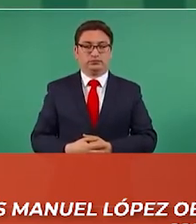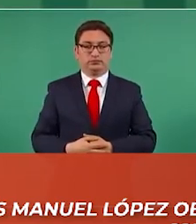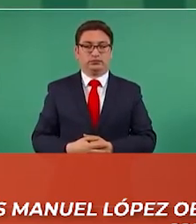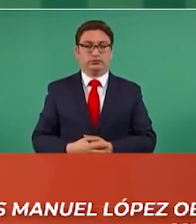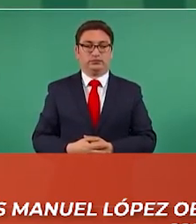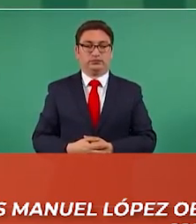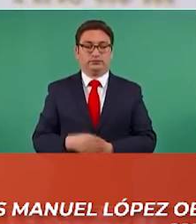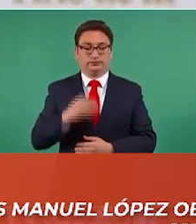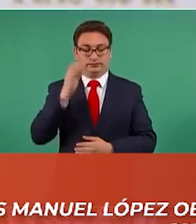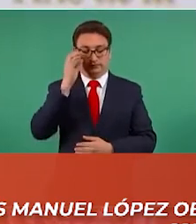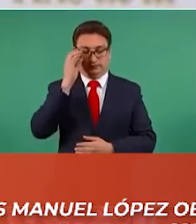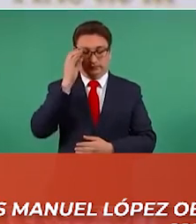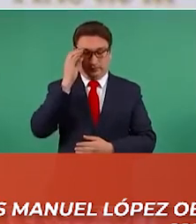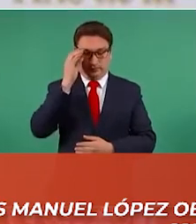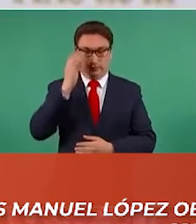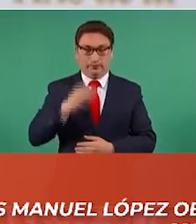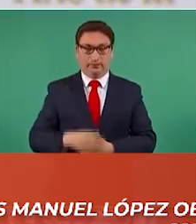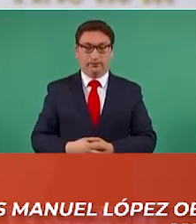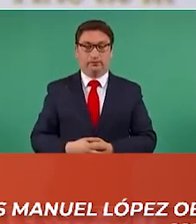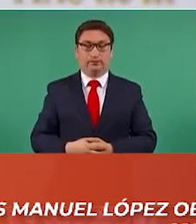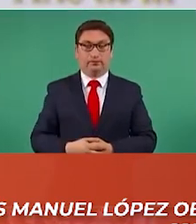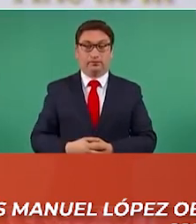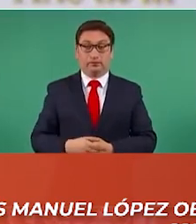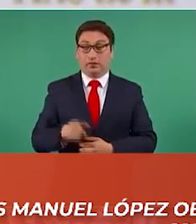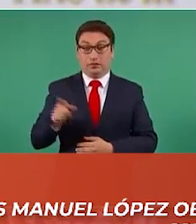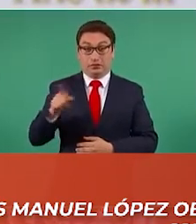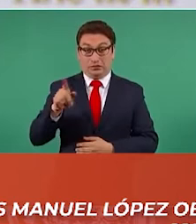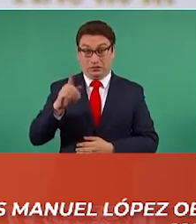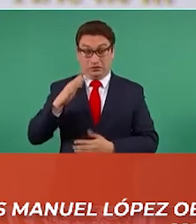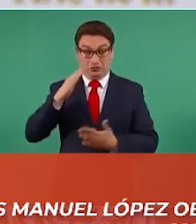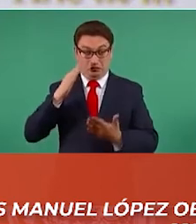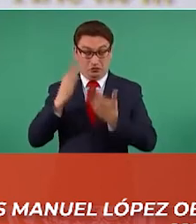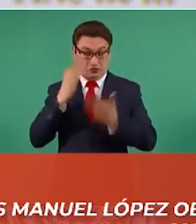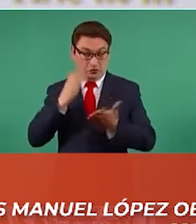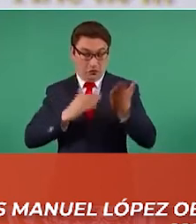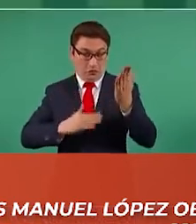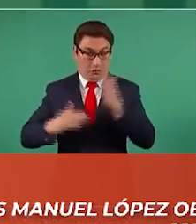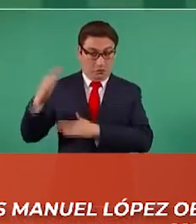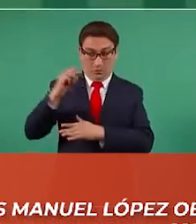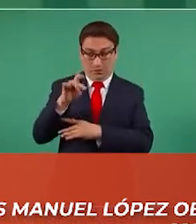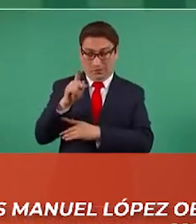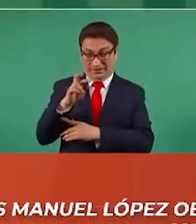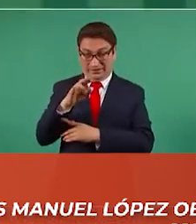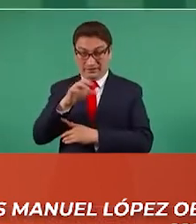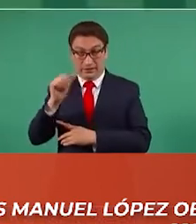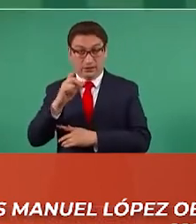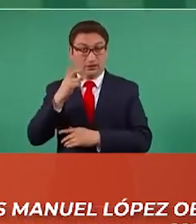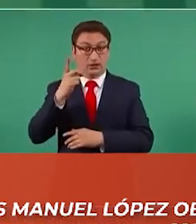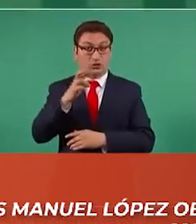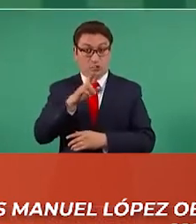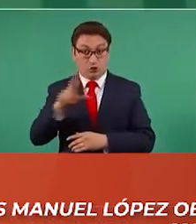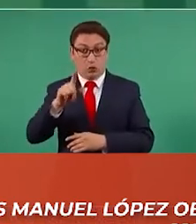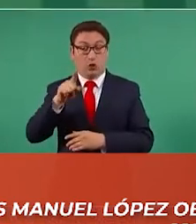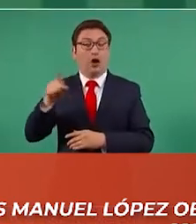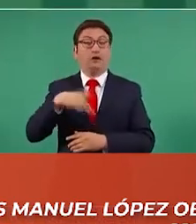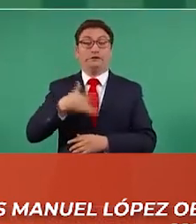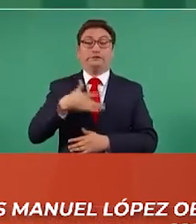Repito. Los que consideran que tener maestría, doctorados, es como tener títulos de nobleza, que los